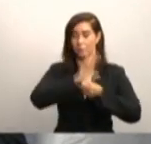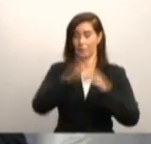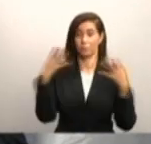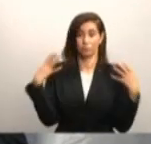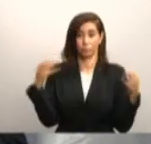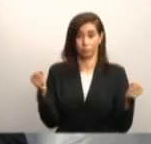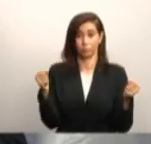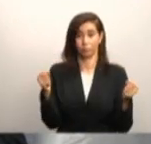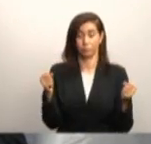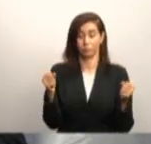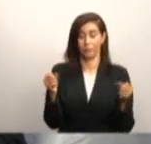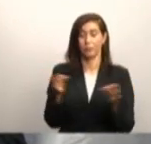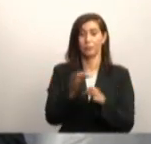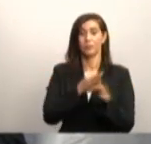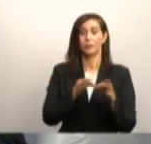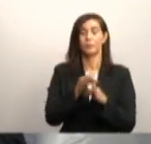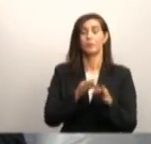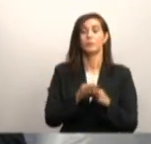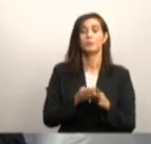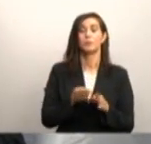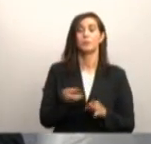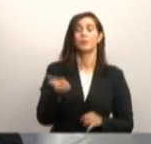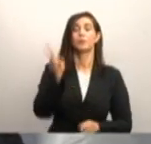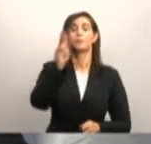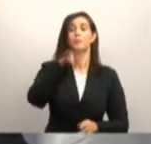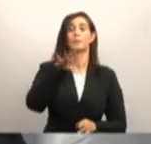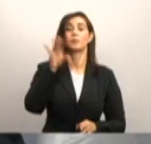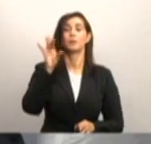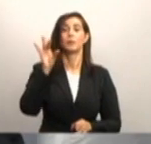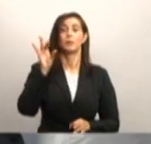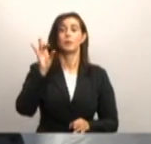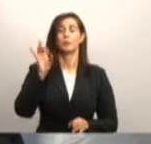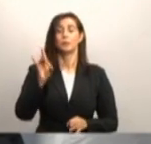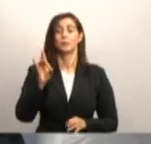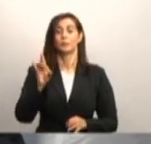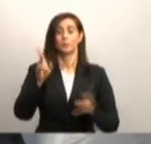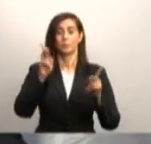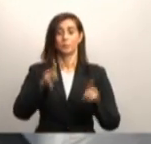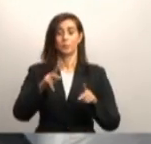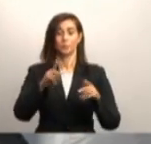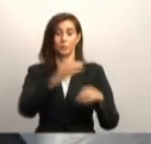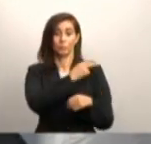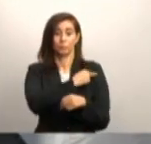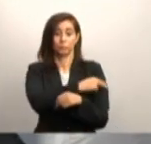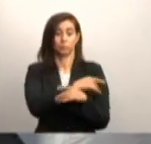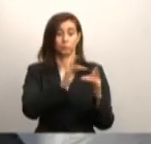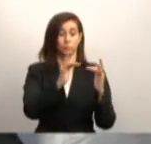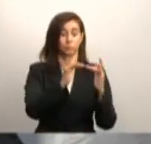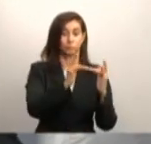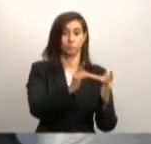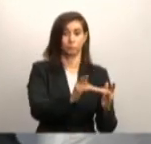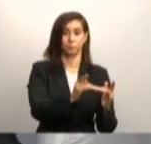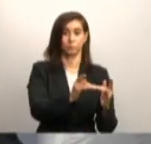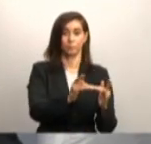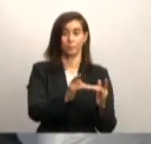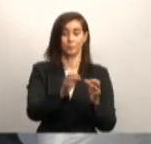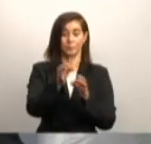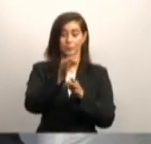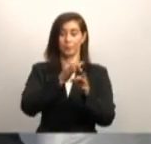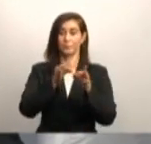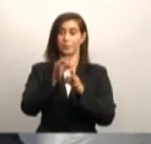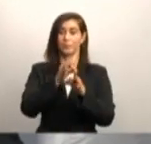Macorís, que tiene 28 hospitalizaciones. Oigan ustedes, la provincia de